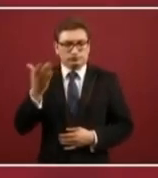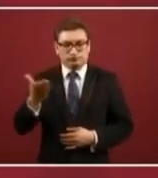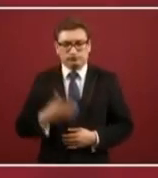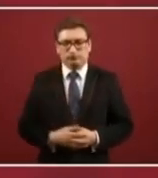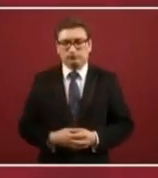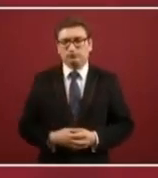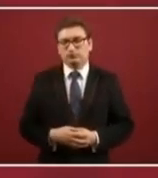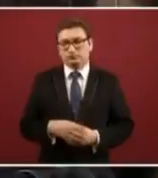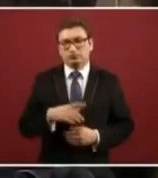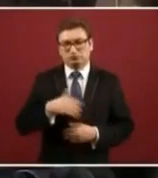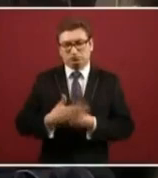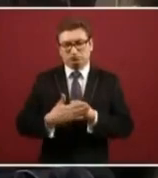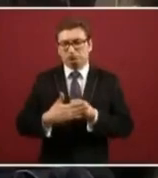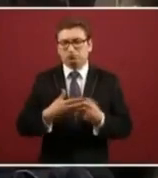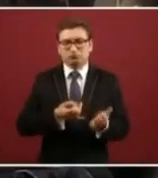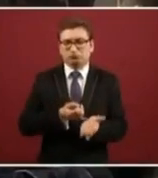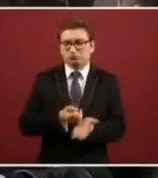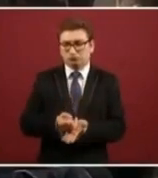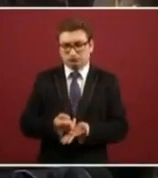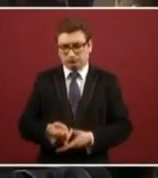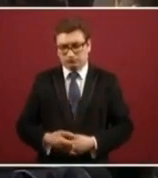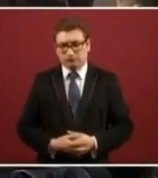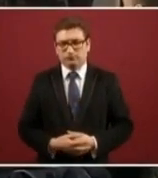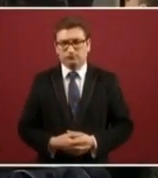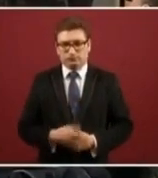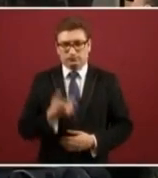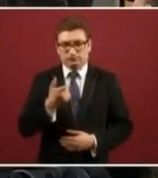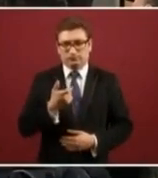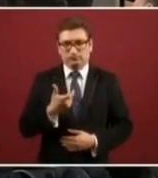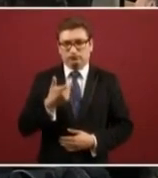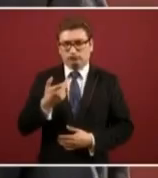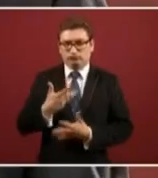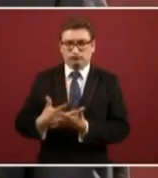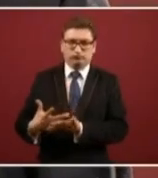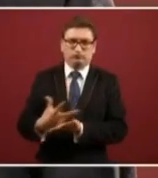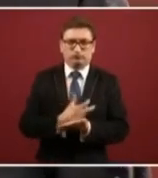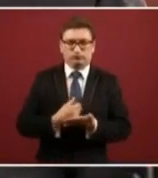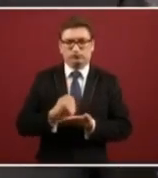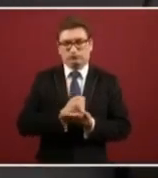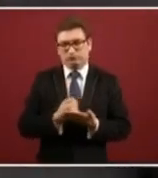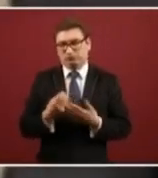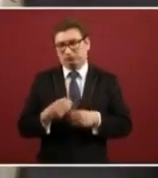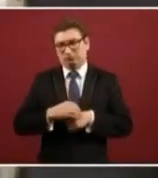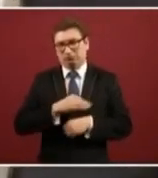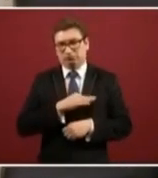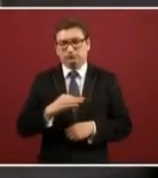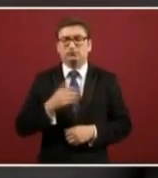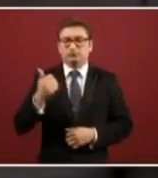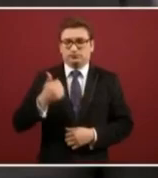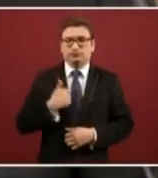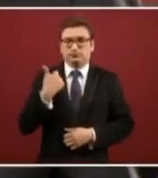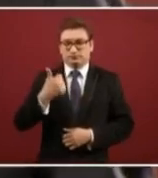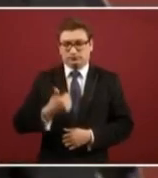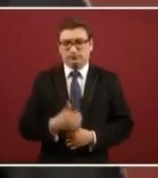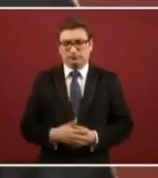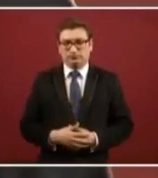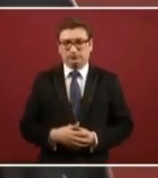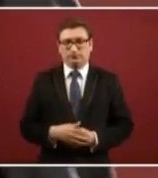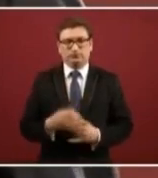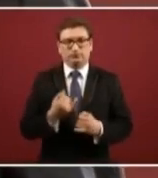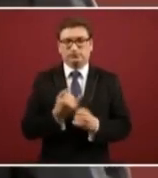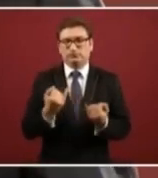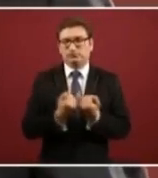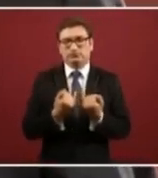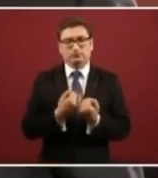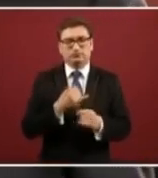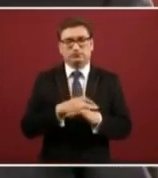Entonces ya se va a decidir. Entonces son recursos adicionales. Por cierto, aprovecho, porque todo esto es